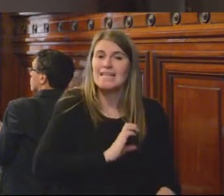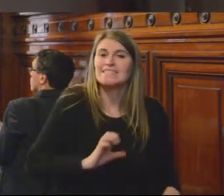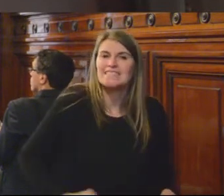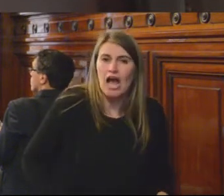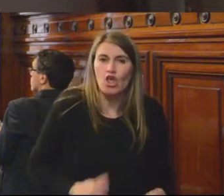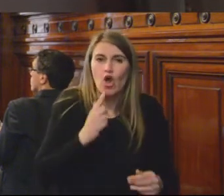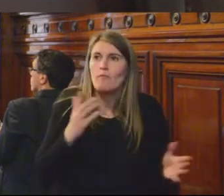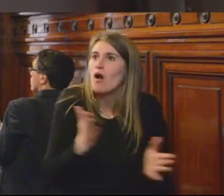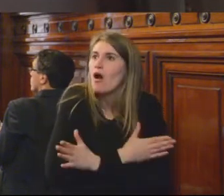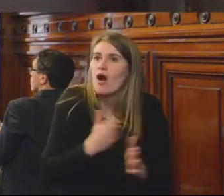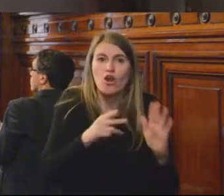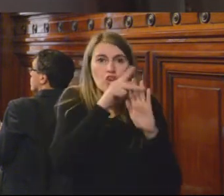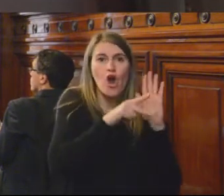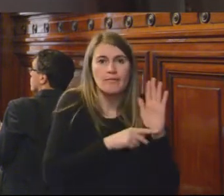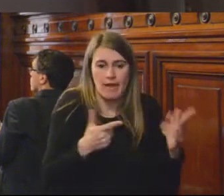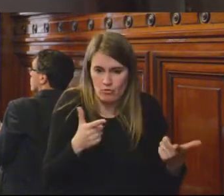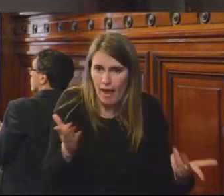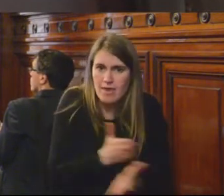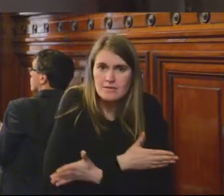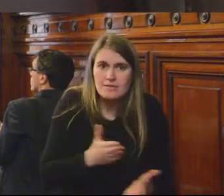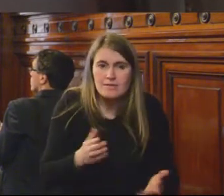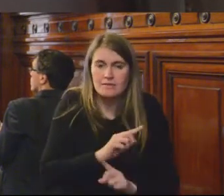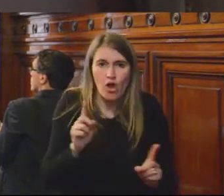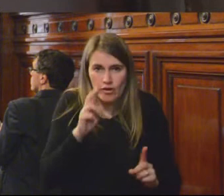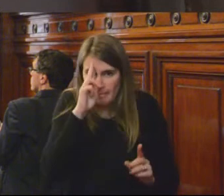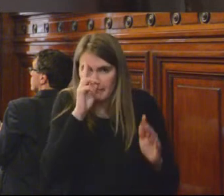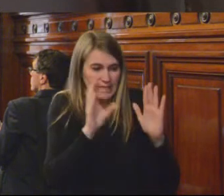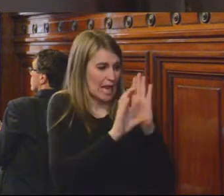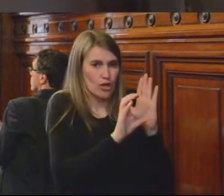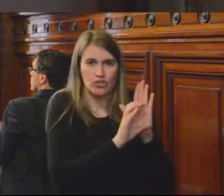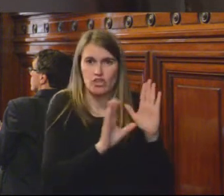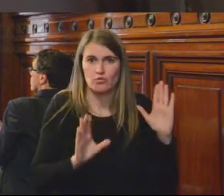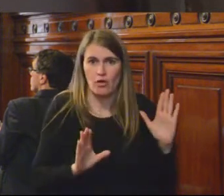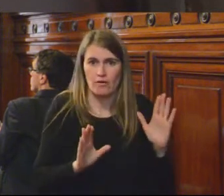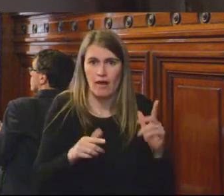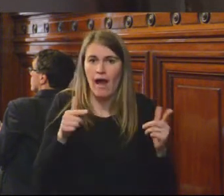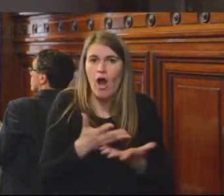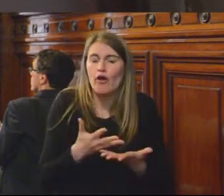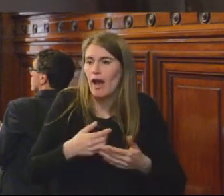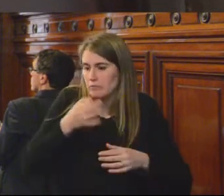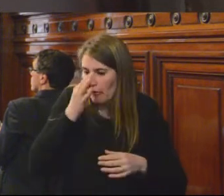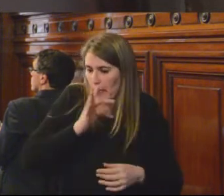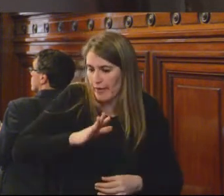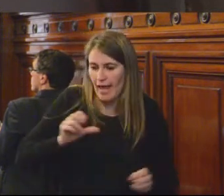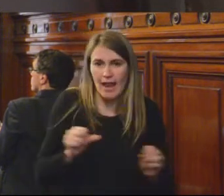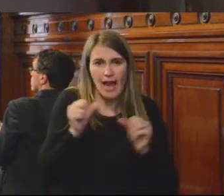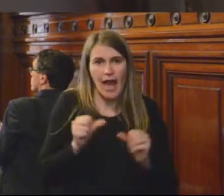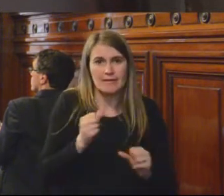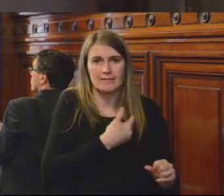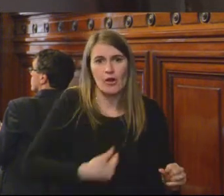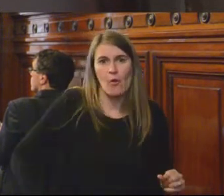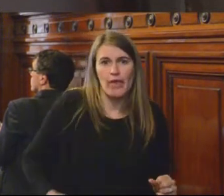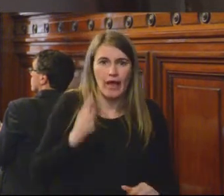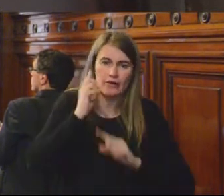anomia constitucional que ha abierto el uso arbitrario, politizado del poder en